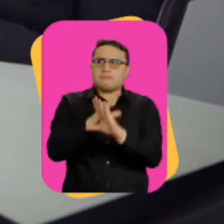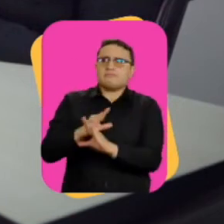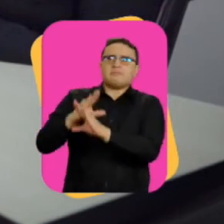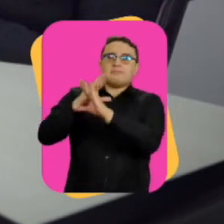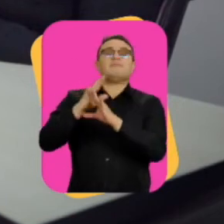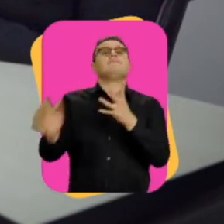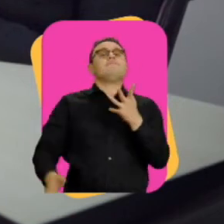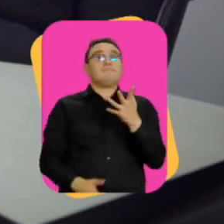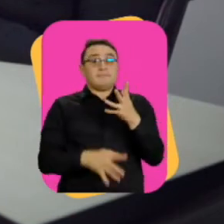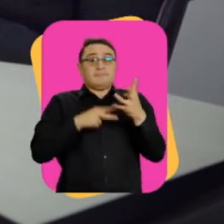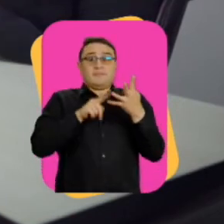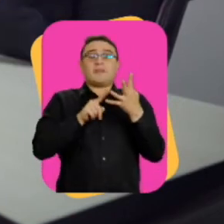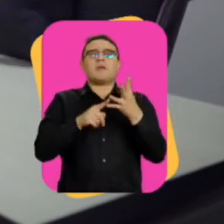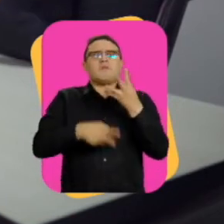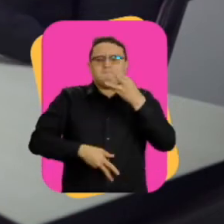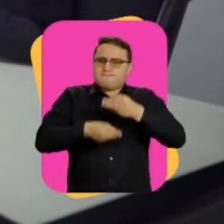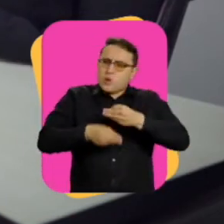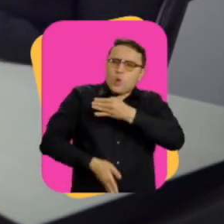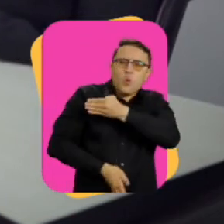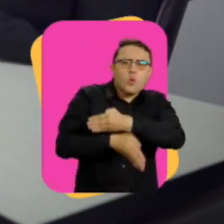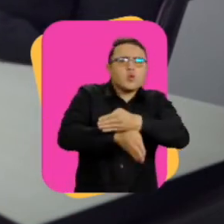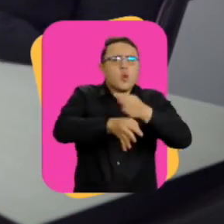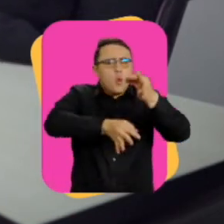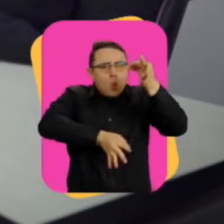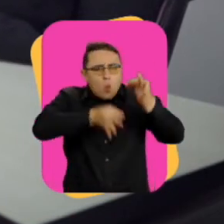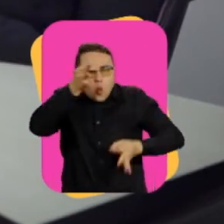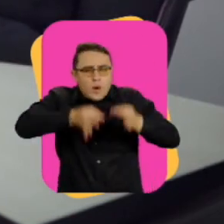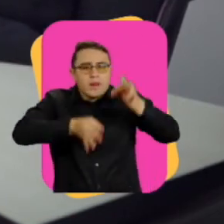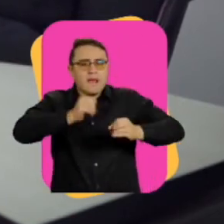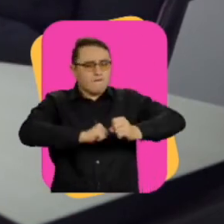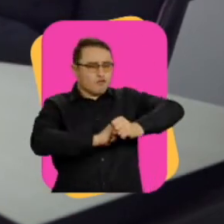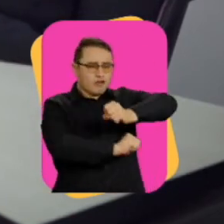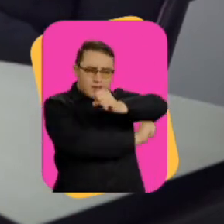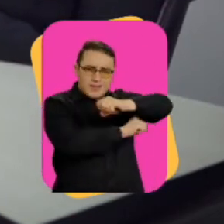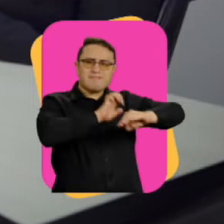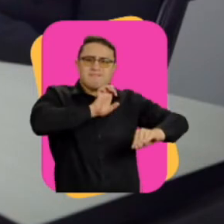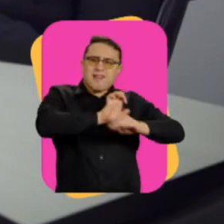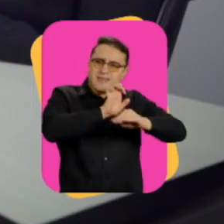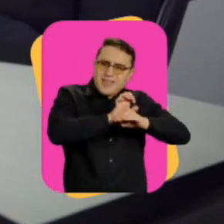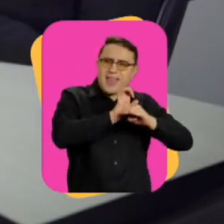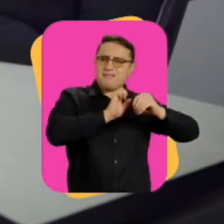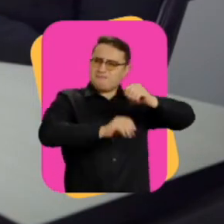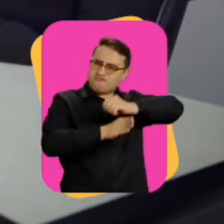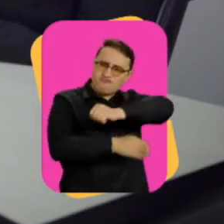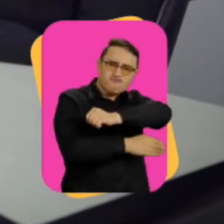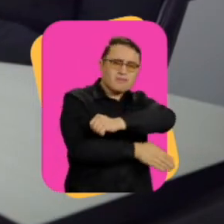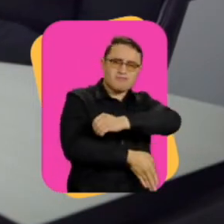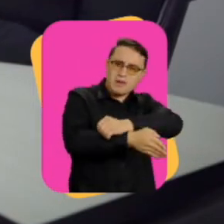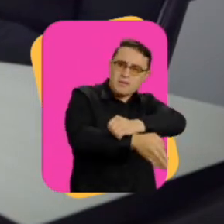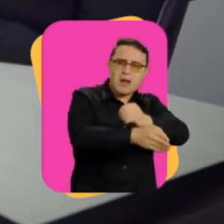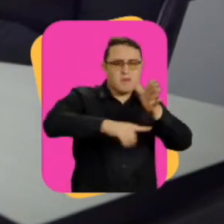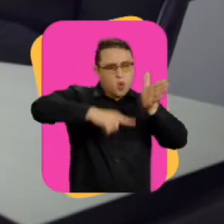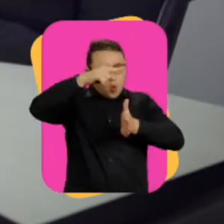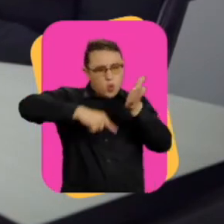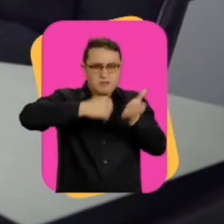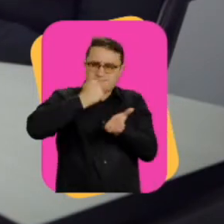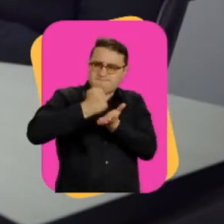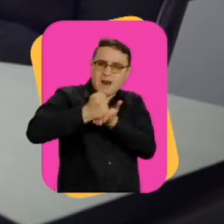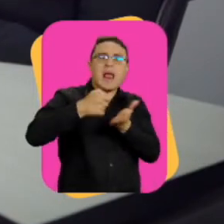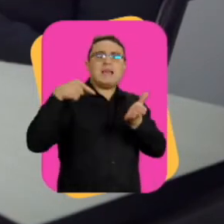trabajando en el tema de jurídica, fortalezcamos la gestión jurídica de la entidad, fortalezcamos la gestión contractual de la